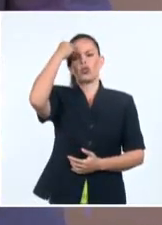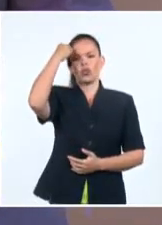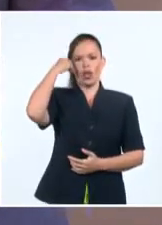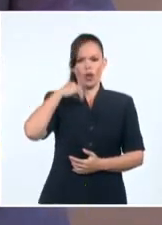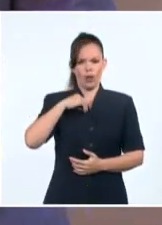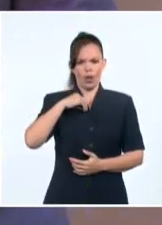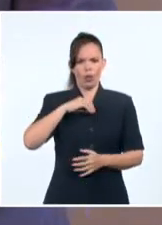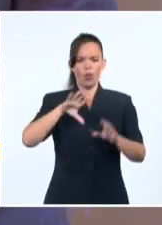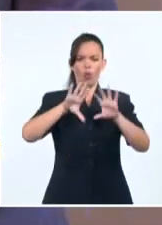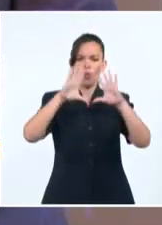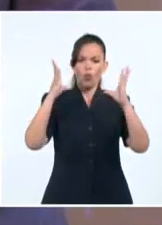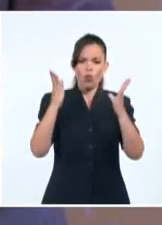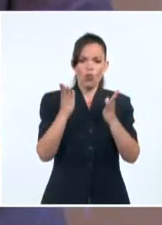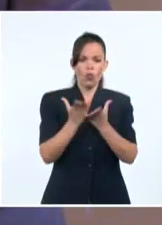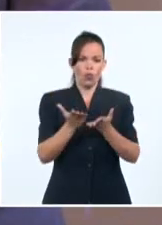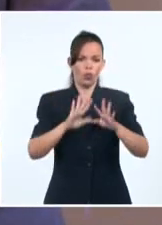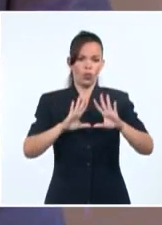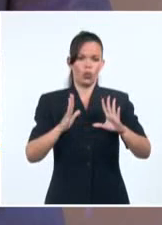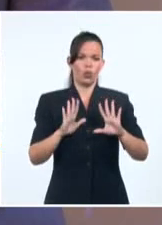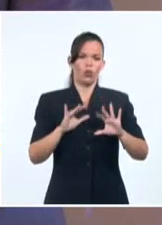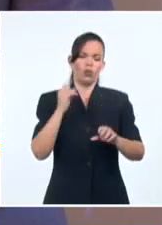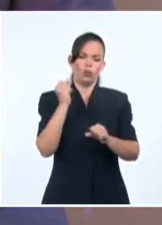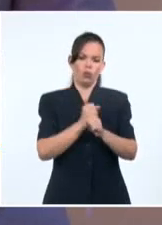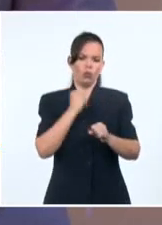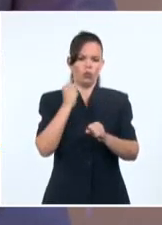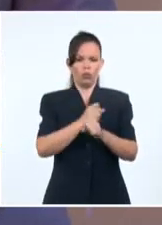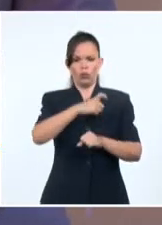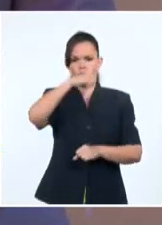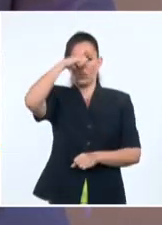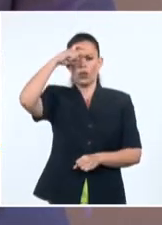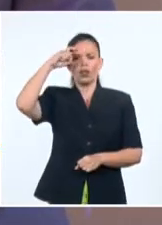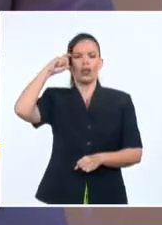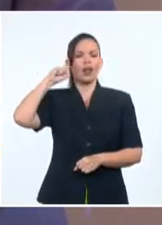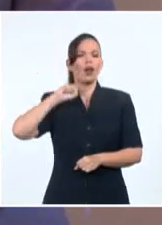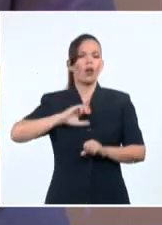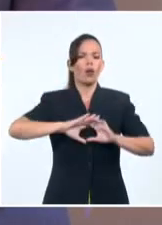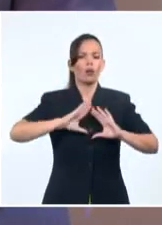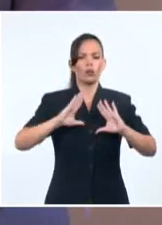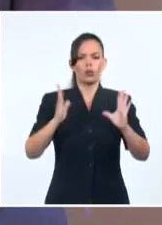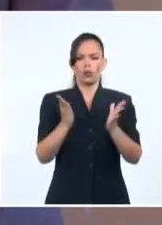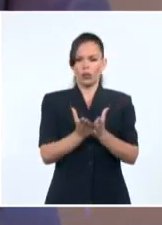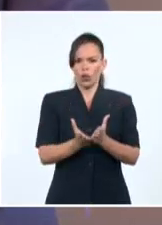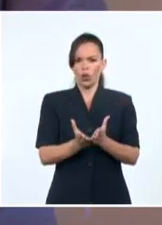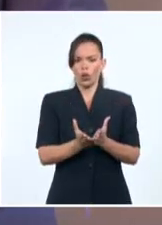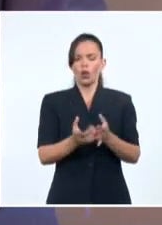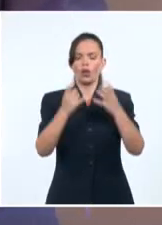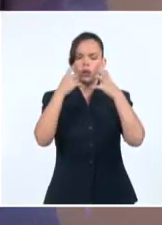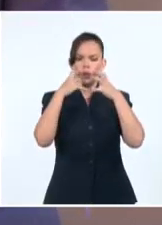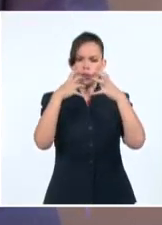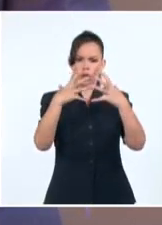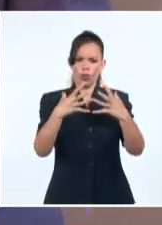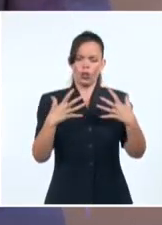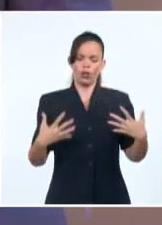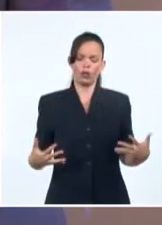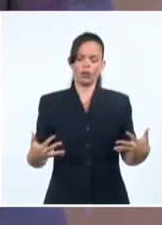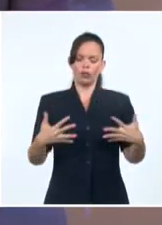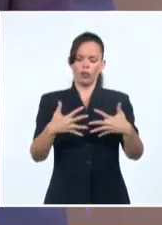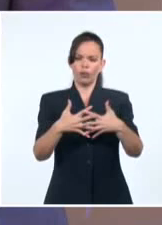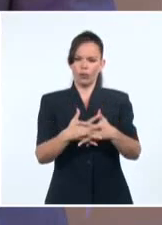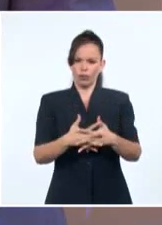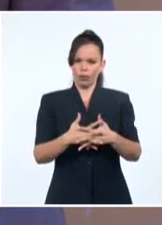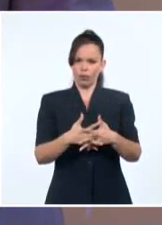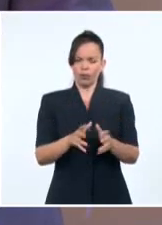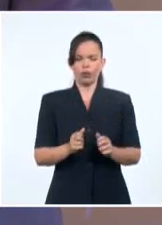los desafíos que afrontamos hoy son tan grandes que solo con unidad,